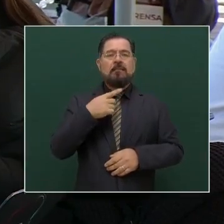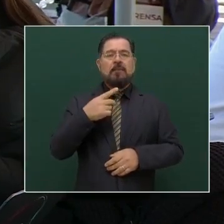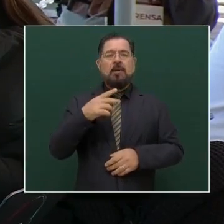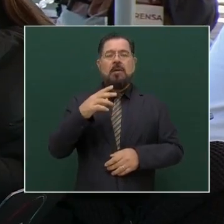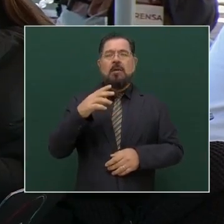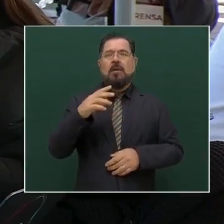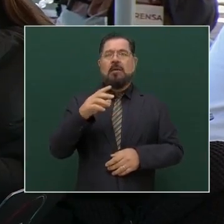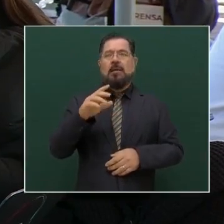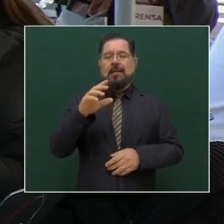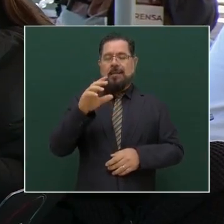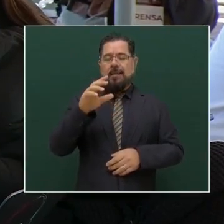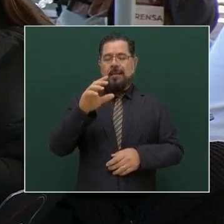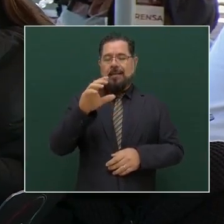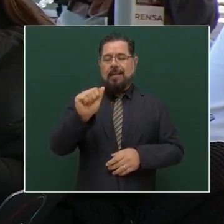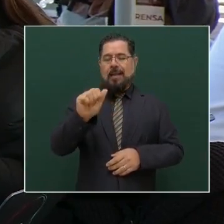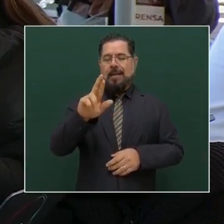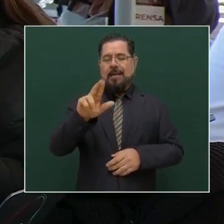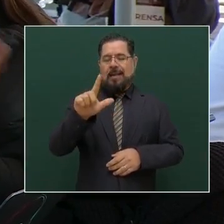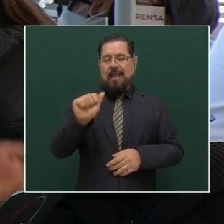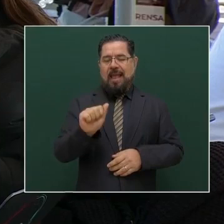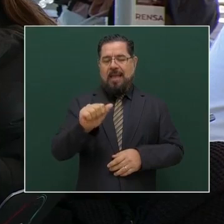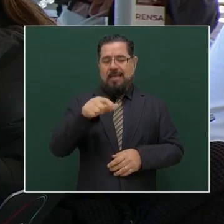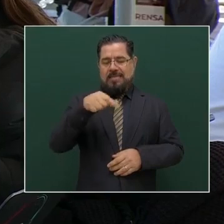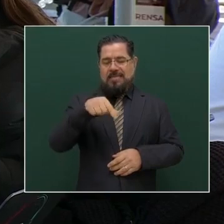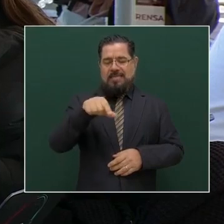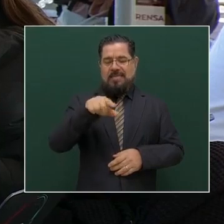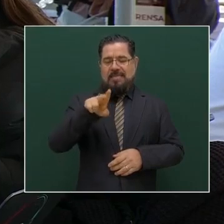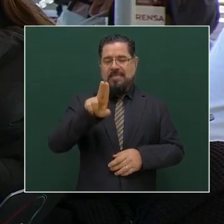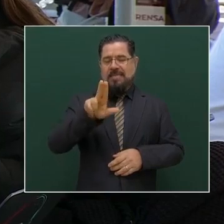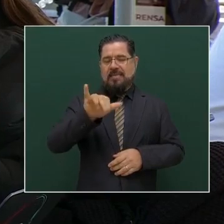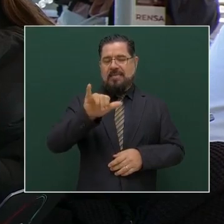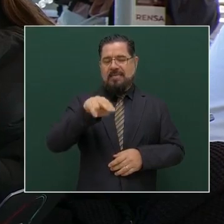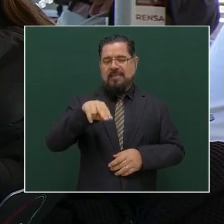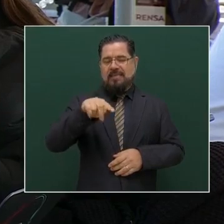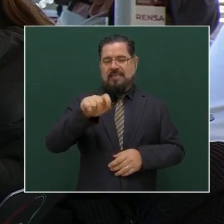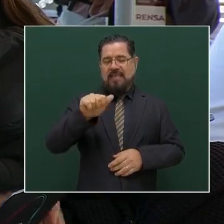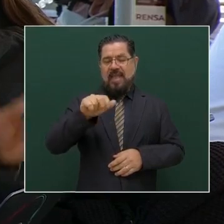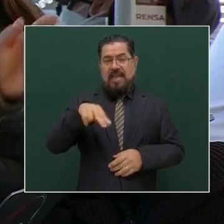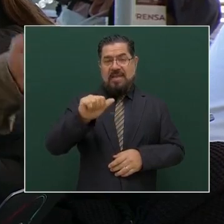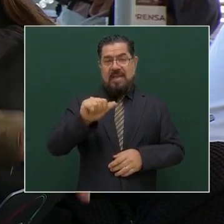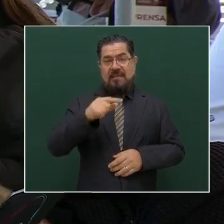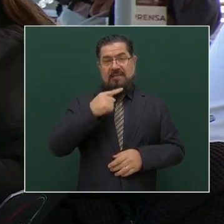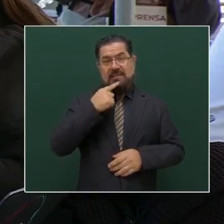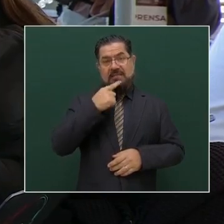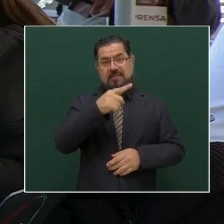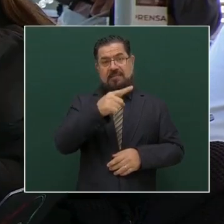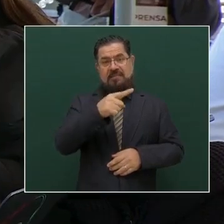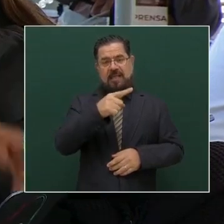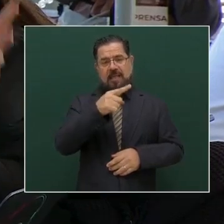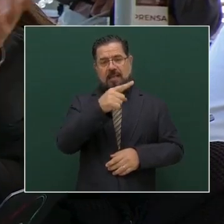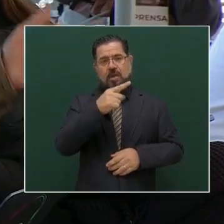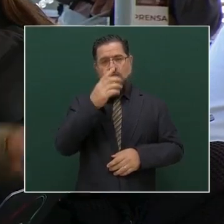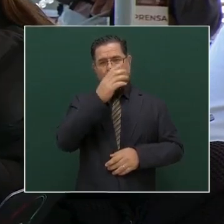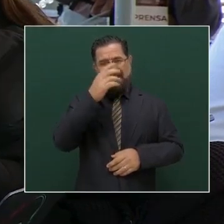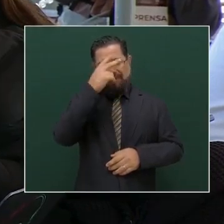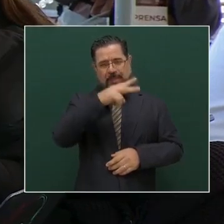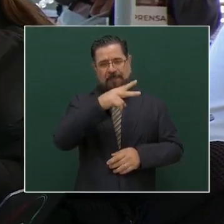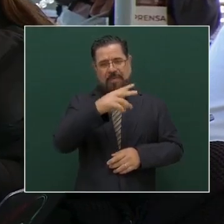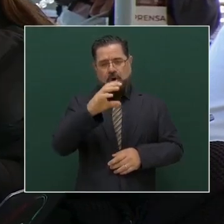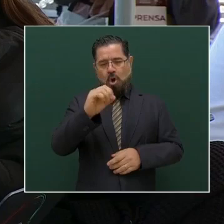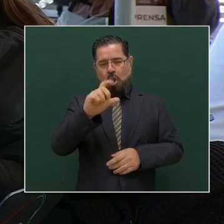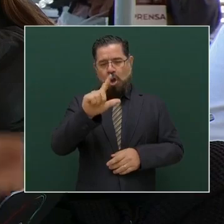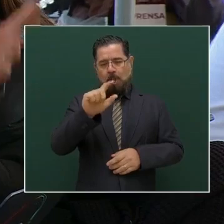Colmex sobre que su gobierno tiene la intención de disminuir de